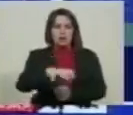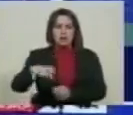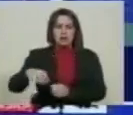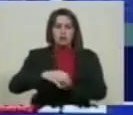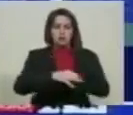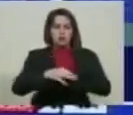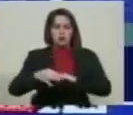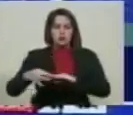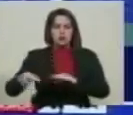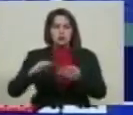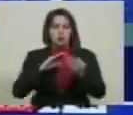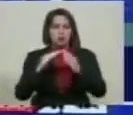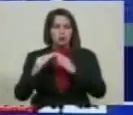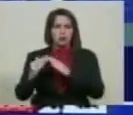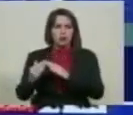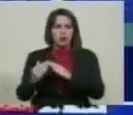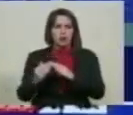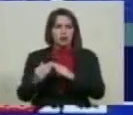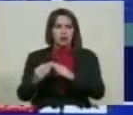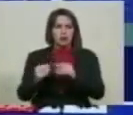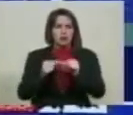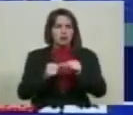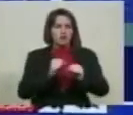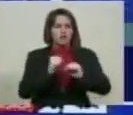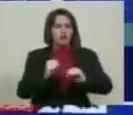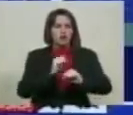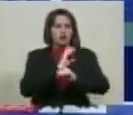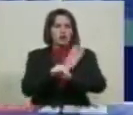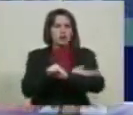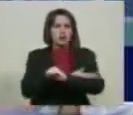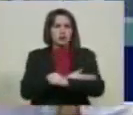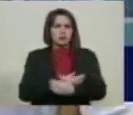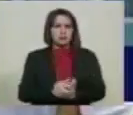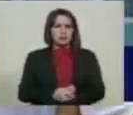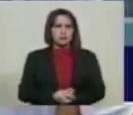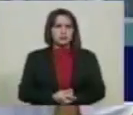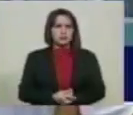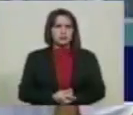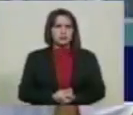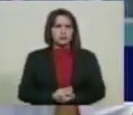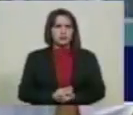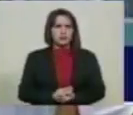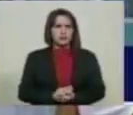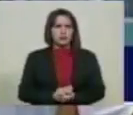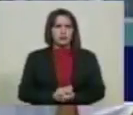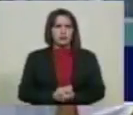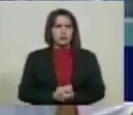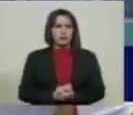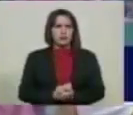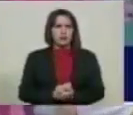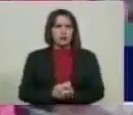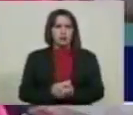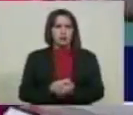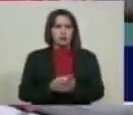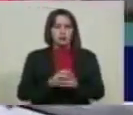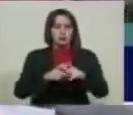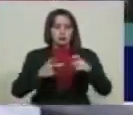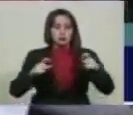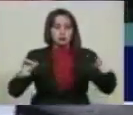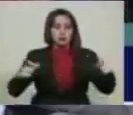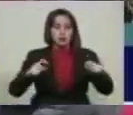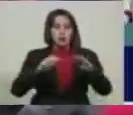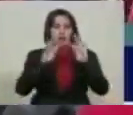en cada comunidad. Y vivimos un proceso de expansión del modelo